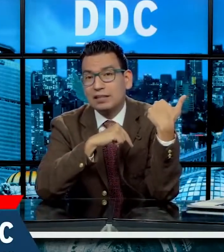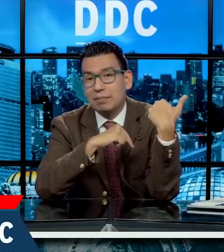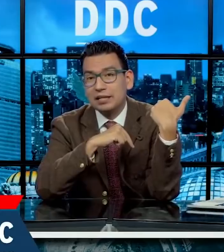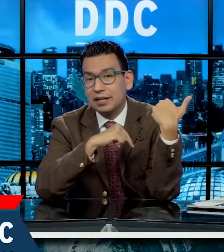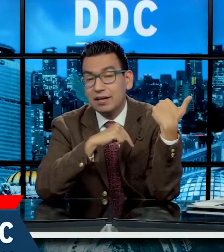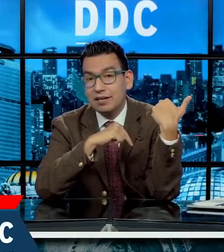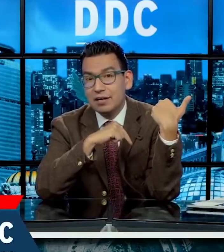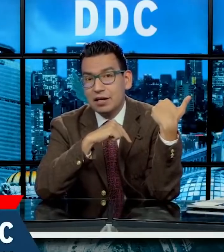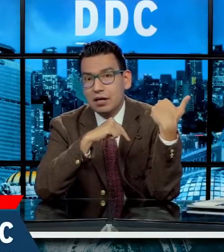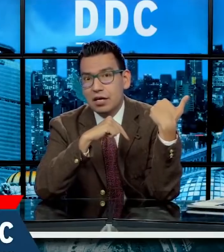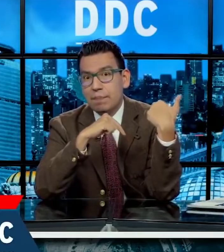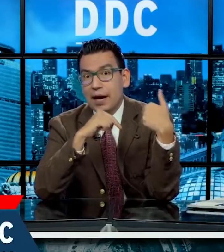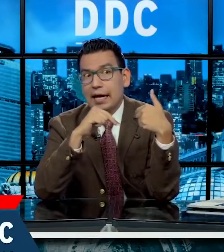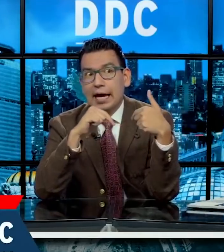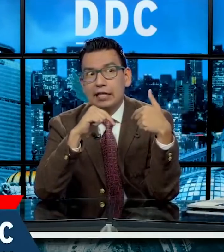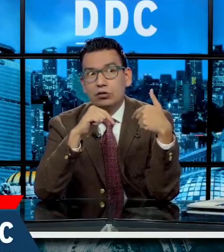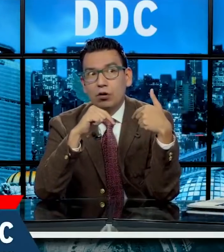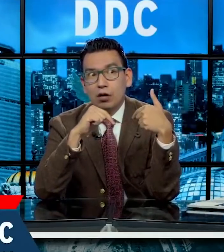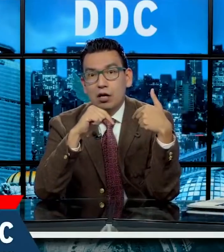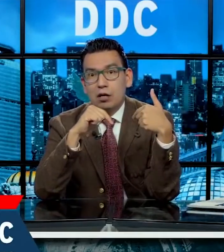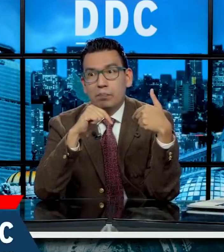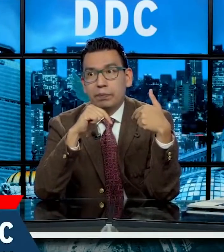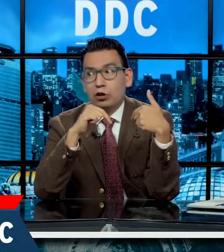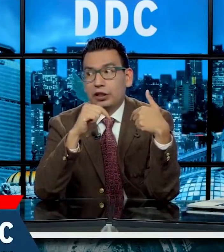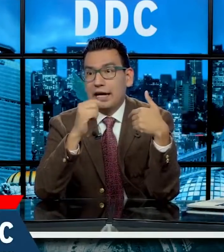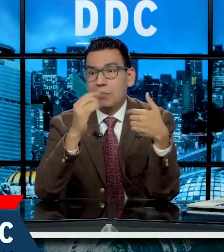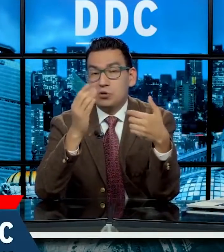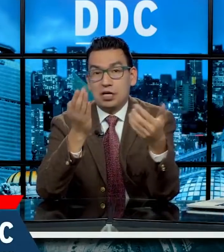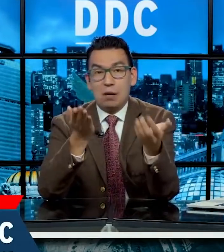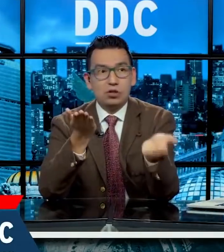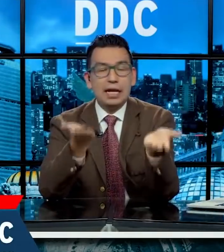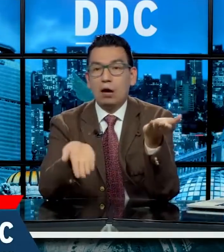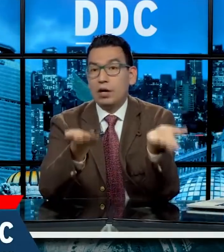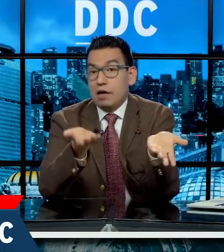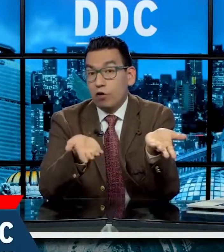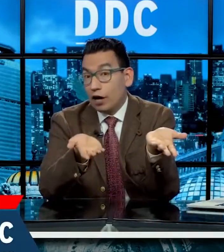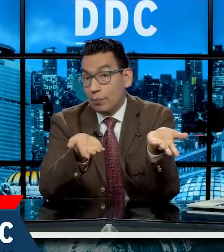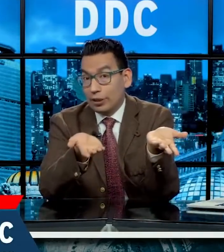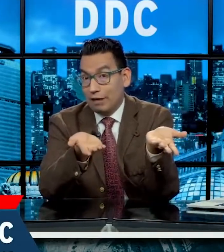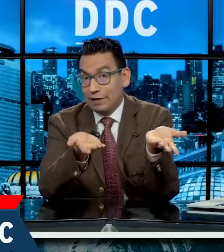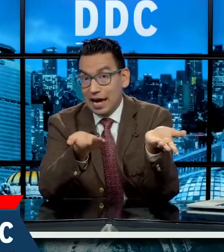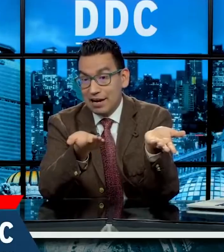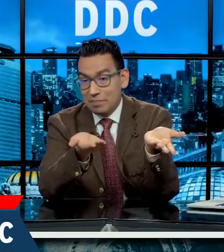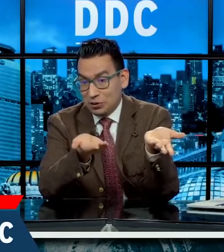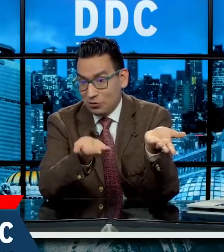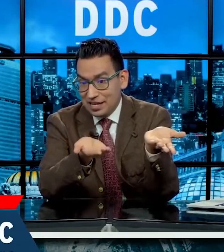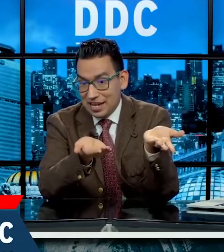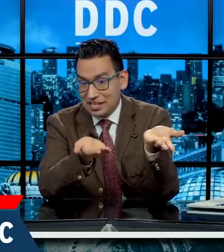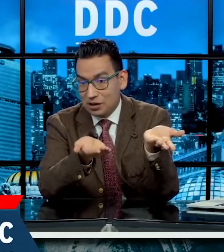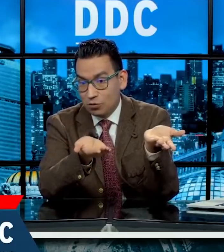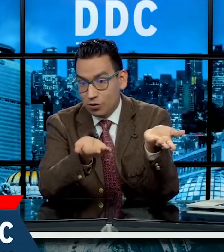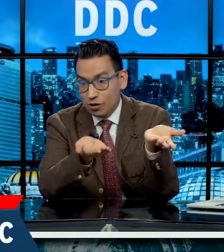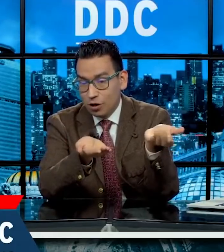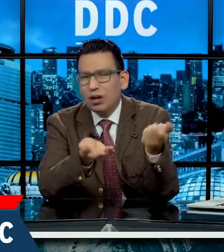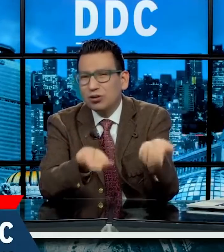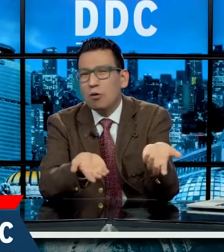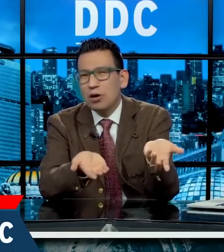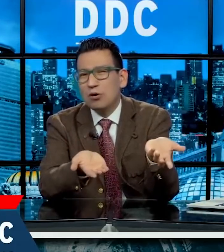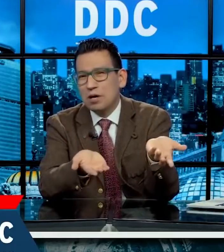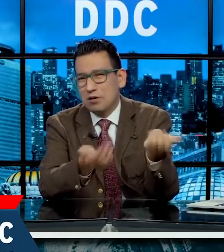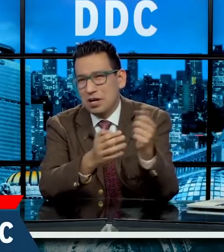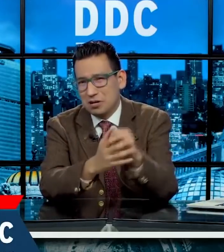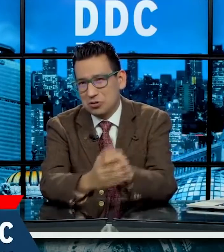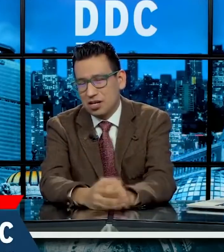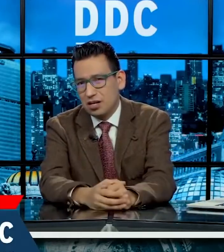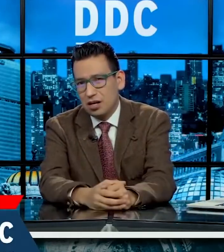la DEA completamente y para que esto pues lo tengamos, digamos, en la cuerda floja? Porque al final pues no hay nada seguro. ¿Cuánto